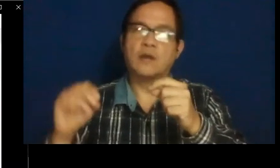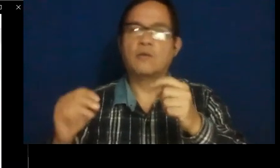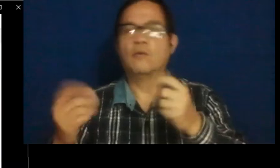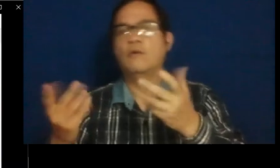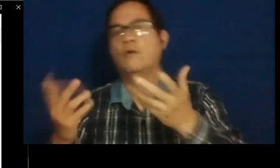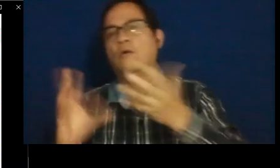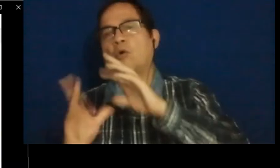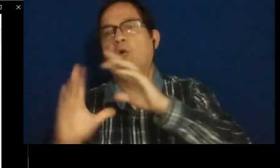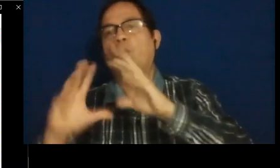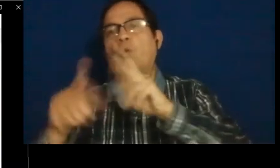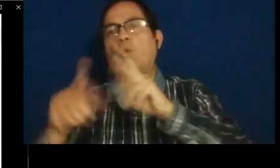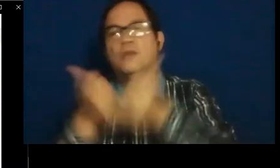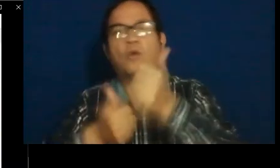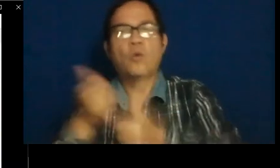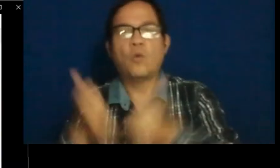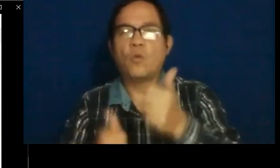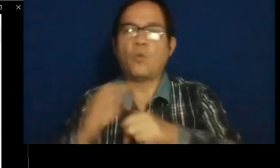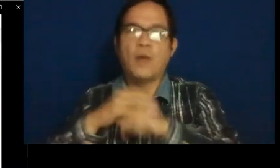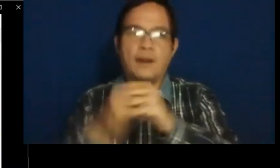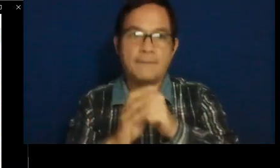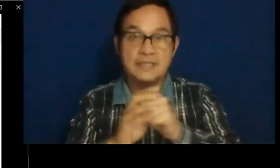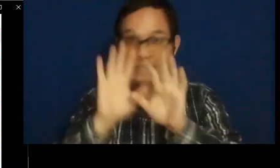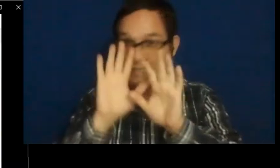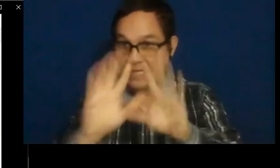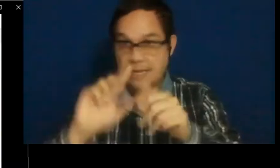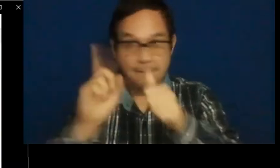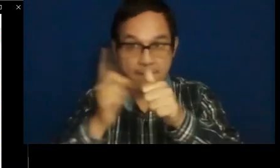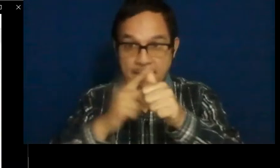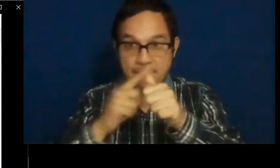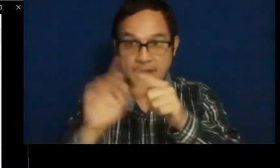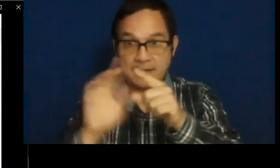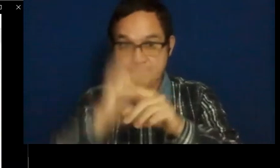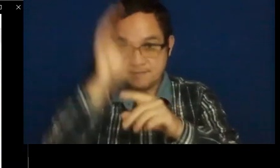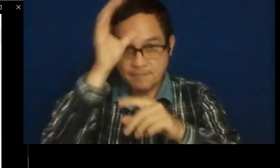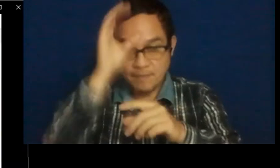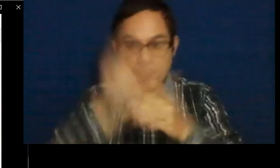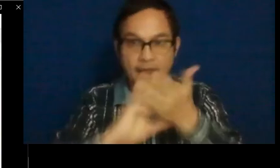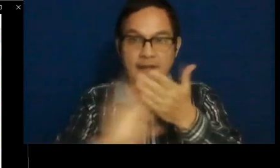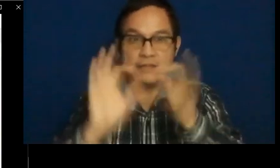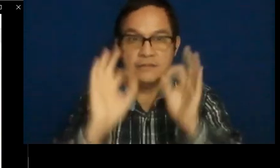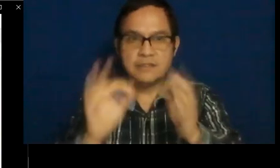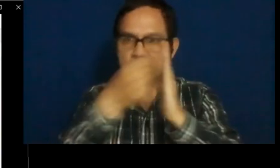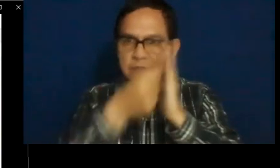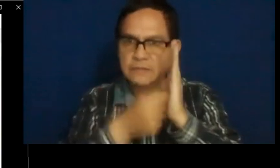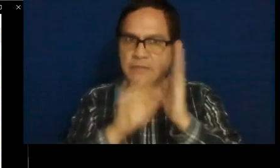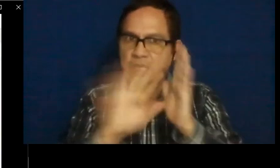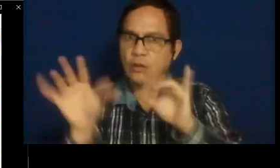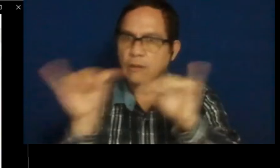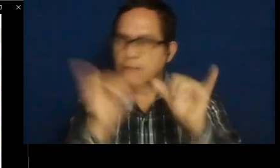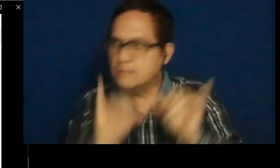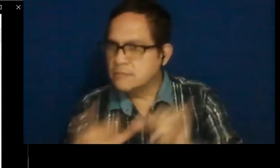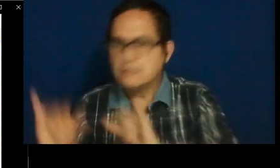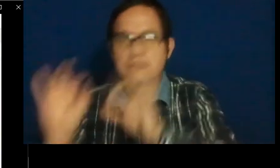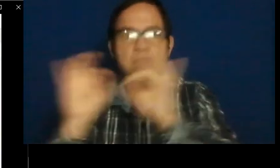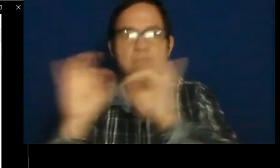manejar para cada una de las masas. Bien, teniendo en cuenta ese primer criterio, para garantizar que todas las prácticas sean distintas, entonces vamos